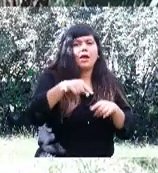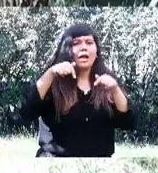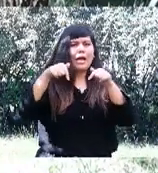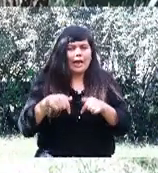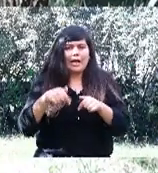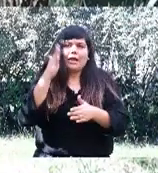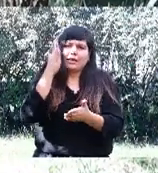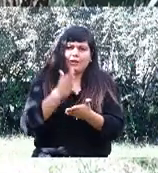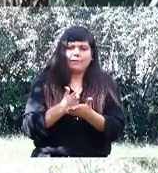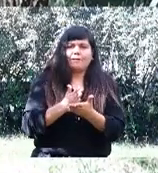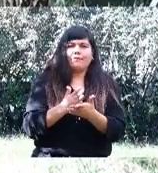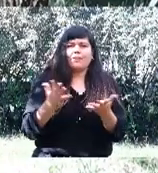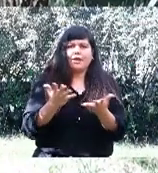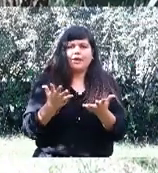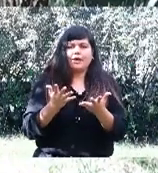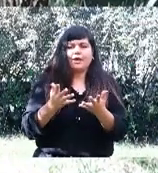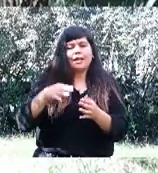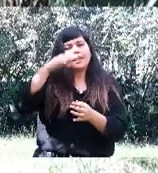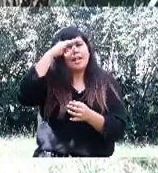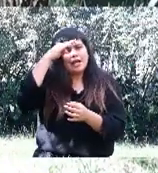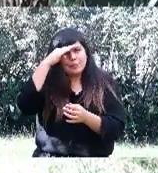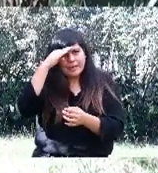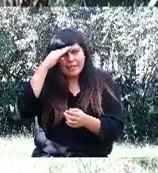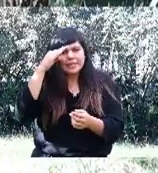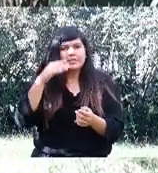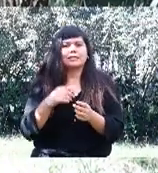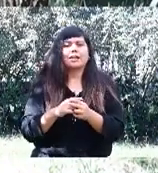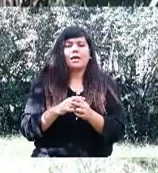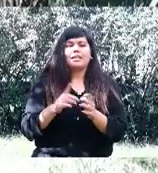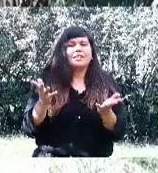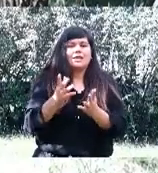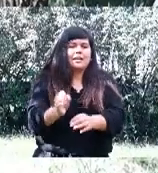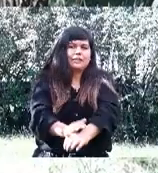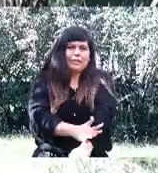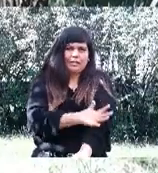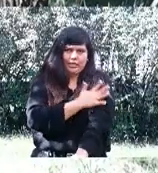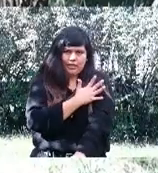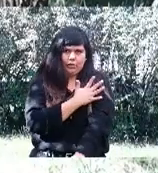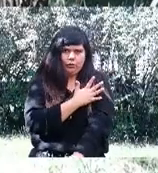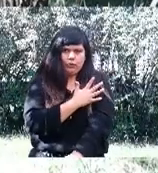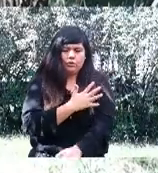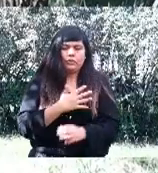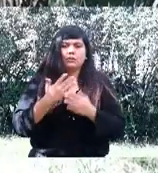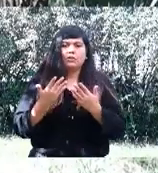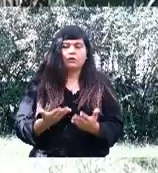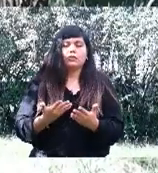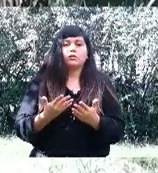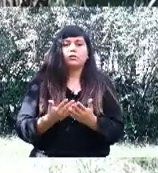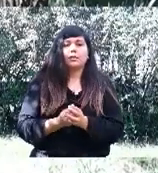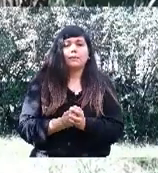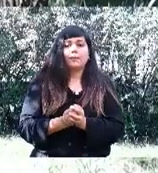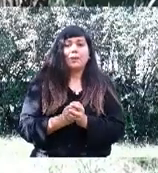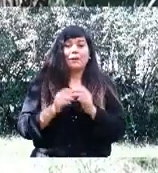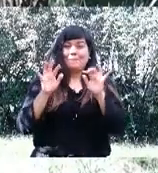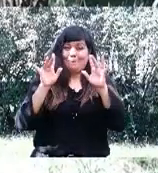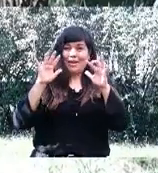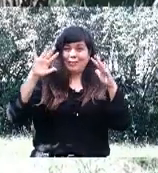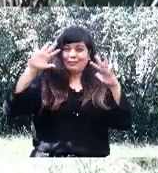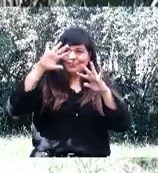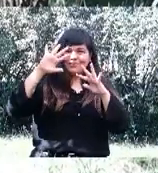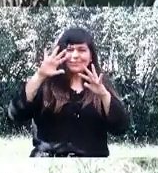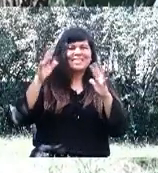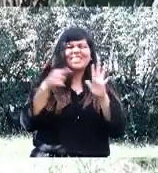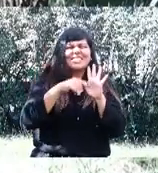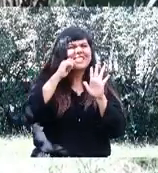converger y converger desde la experiencia desde la experiencia de los sentidos por lo tanto bueno las manos recogen eso